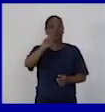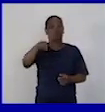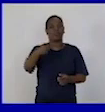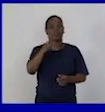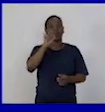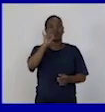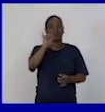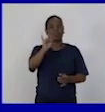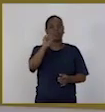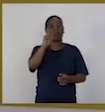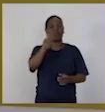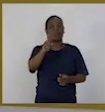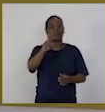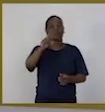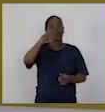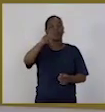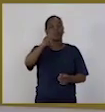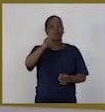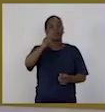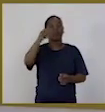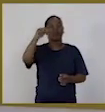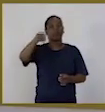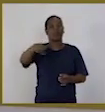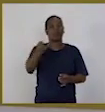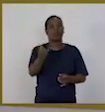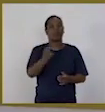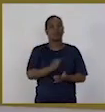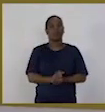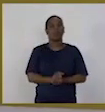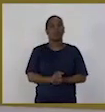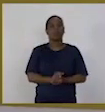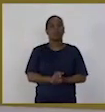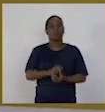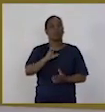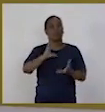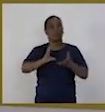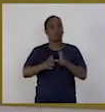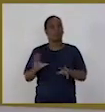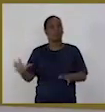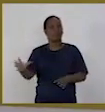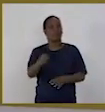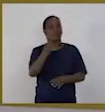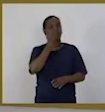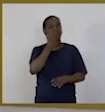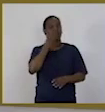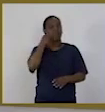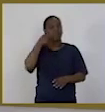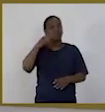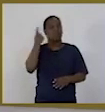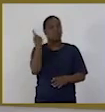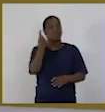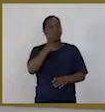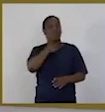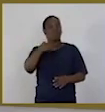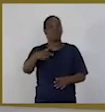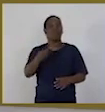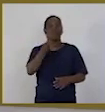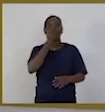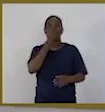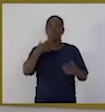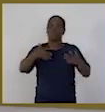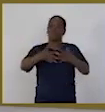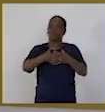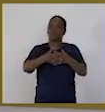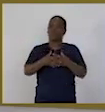151,71 kJ. Ahora, de forma general, pudimos observar en este primer ejercicio que podemos vincular los